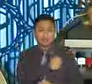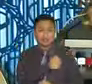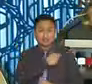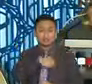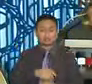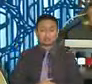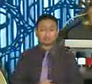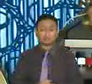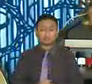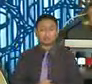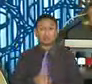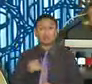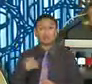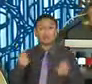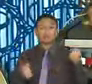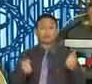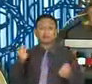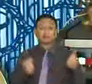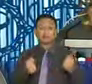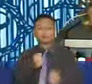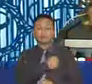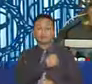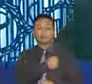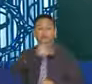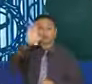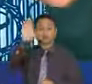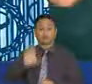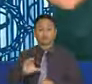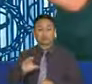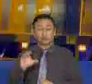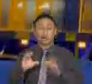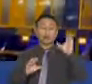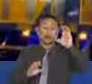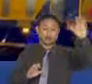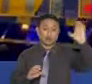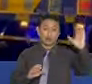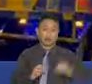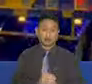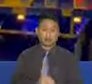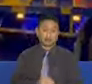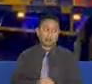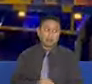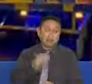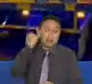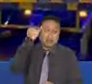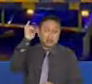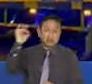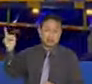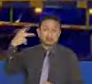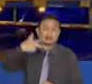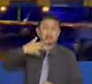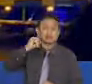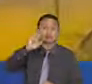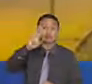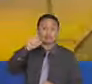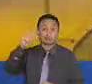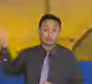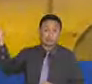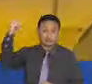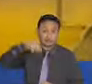Esos carros son propios de la costa ecuatoriana o Colombia Entonces si alguien se le ocurrió traer una chiva por primera vez